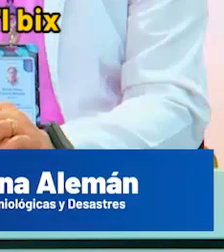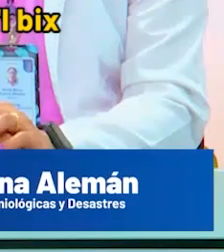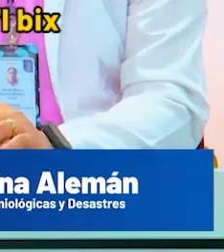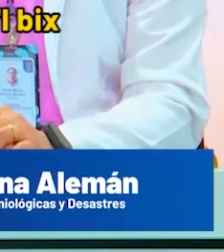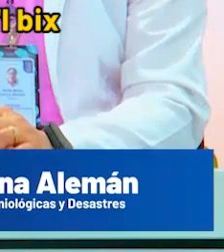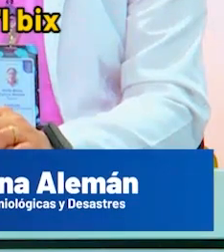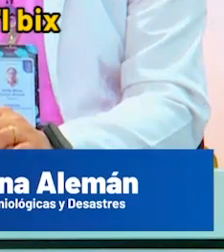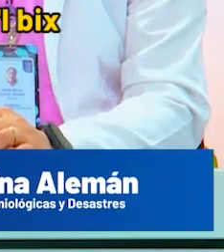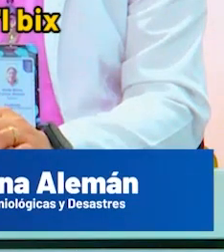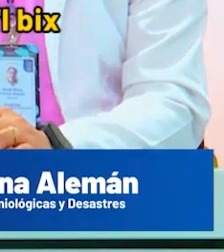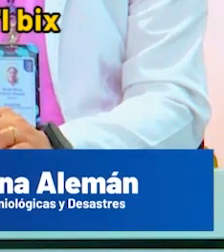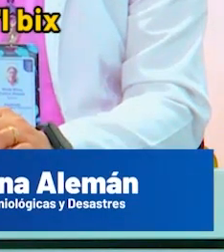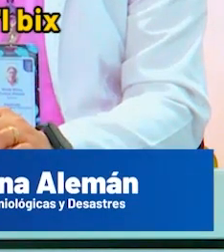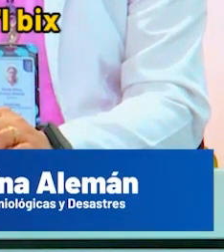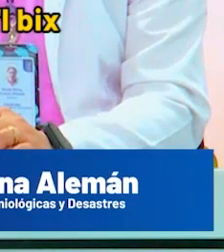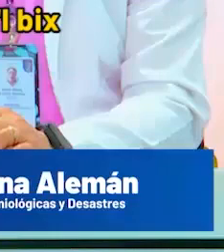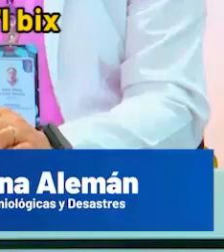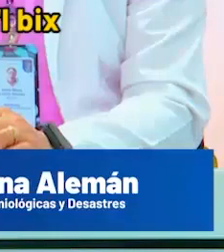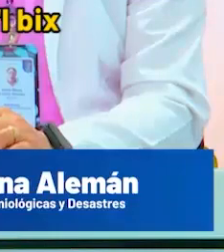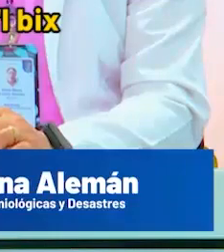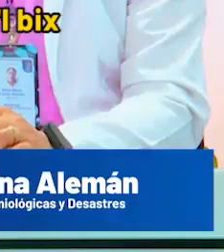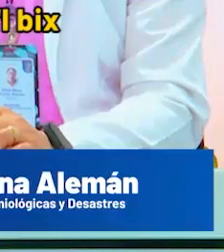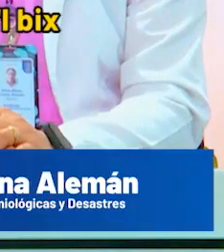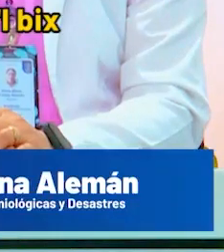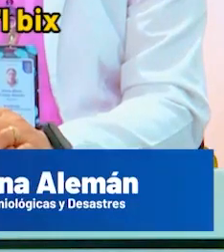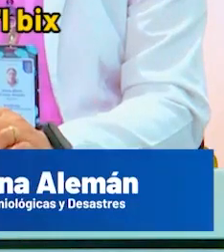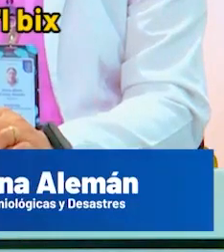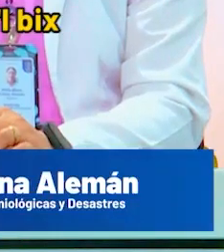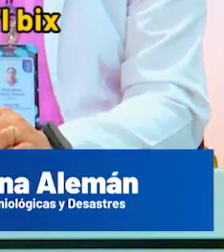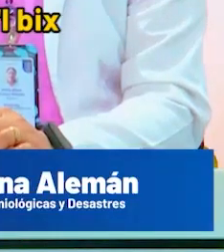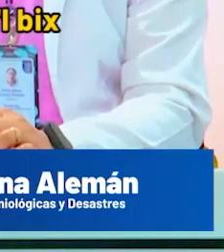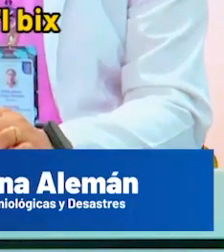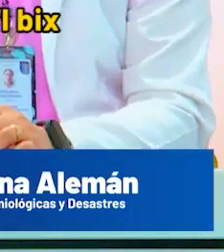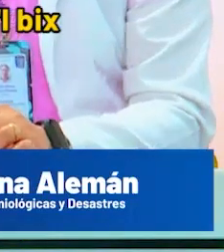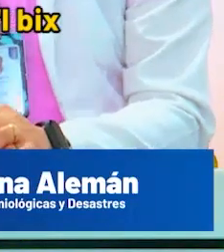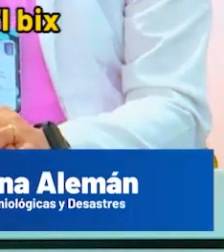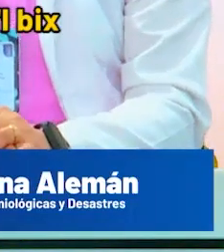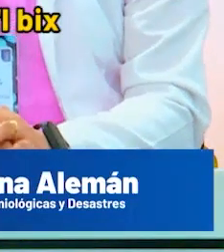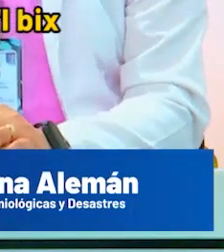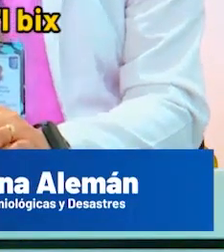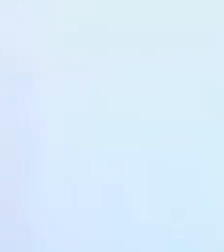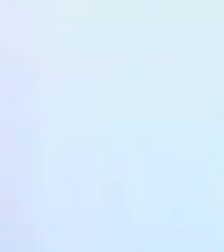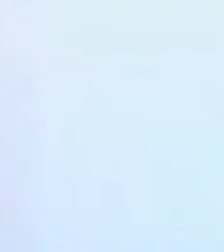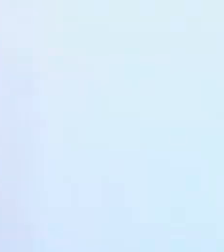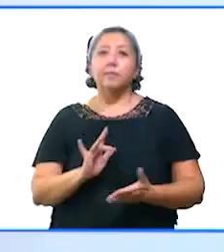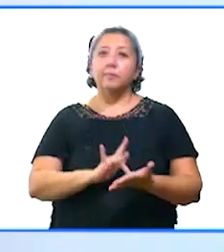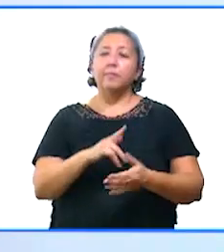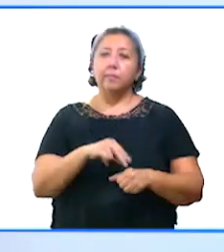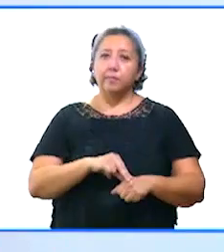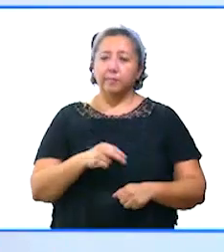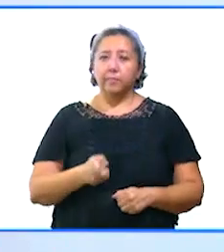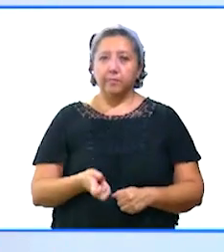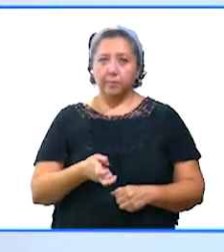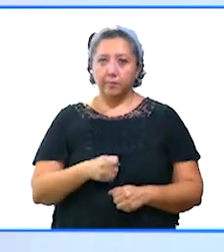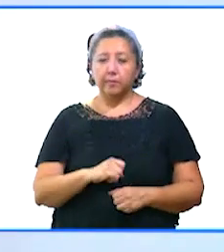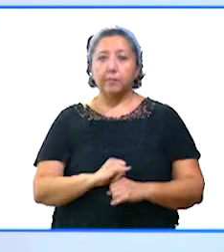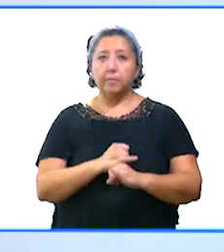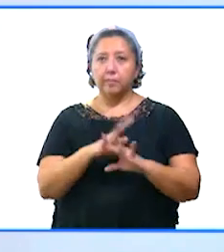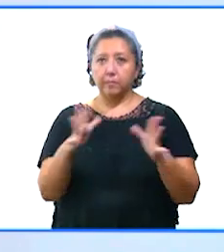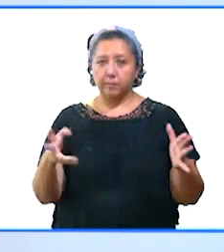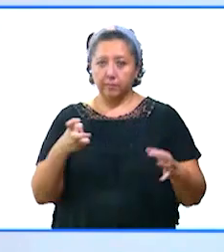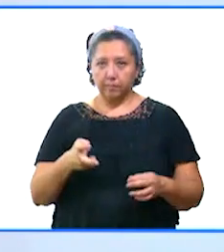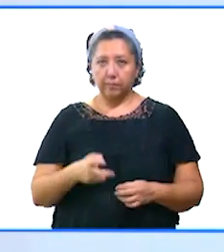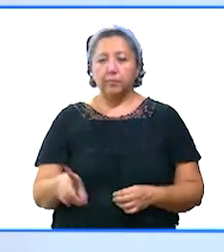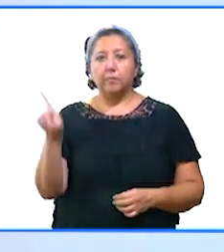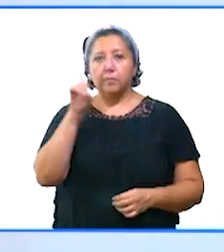Buenas tardes. A continuación, les presentaremos el parte médico relacionado con el COVID-19. Adelante, Química. Gracias, doctor. Este es el parte